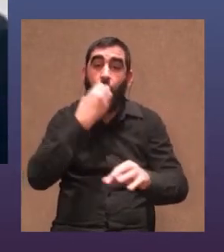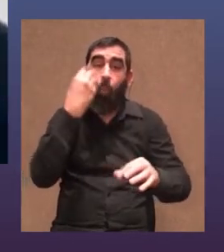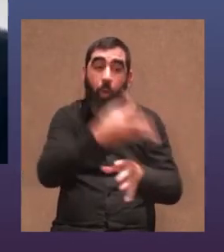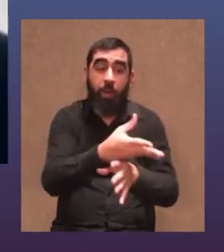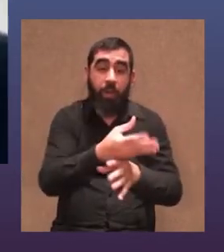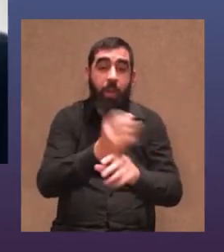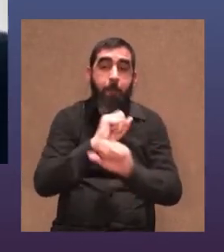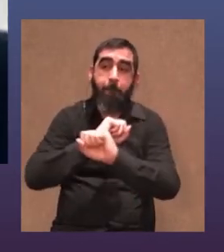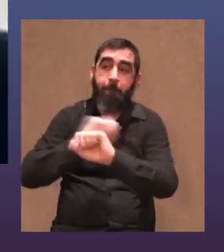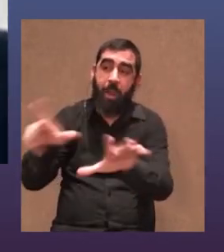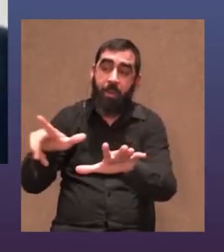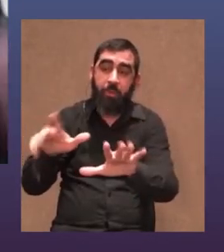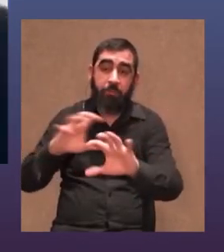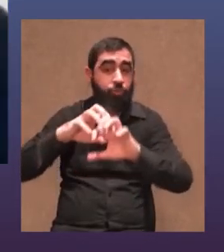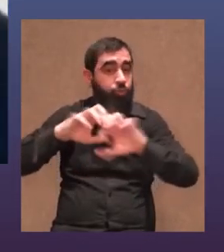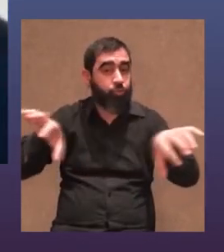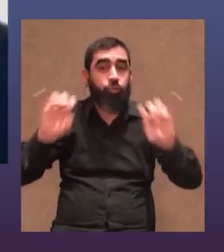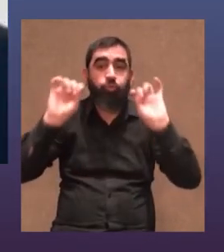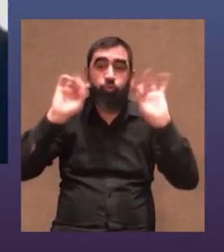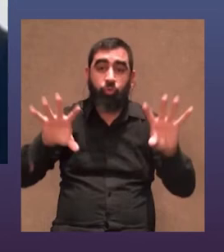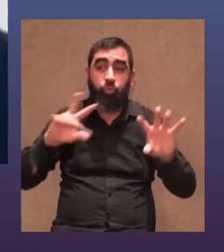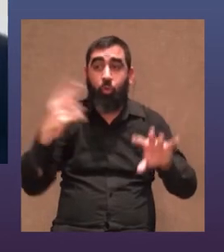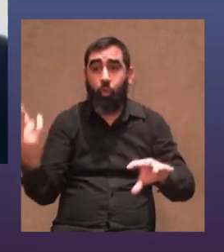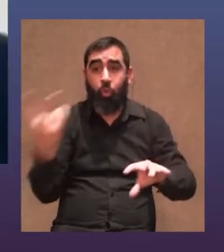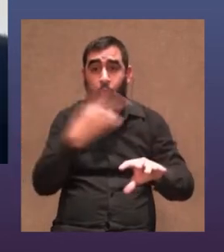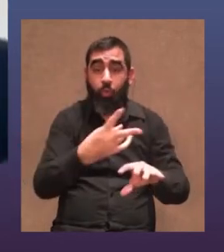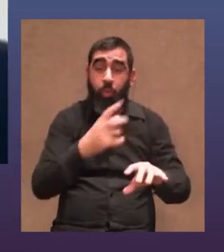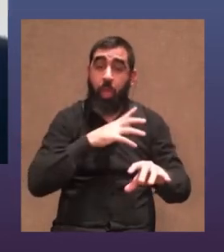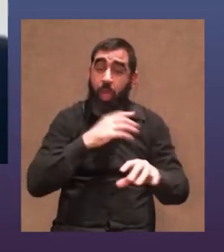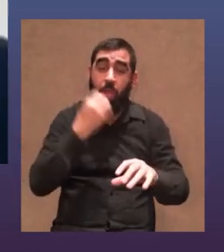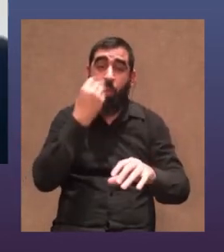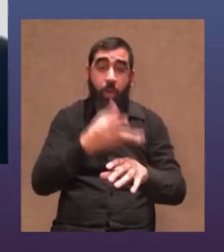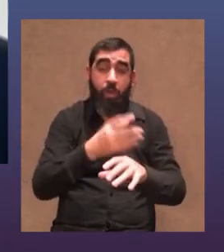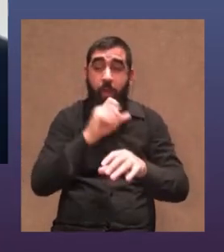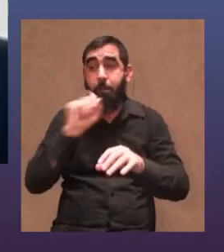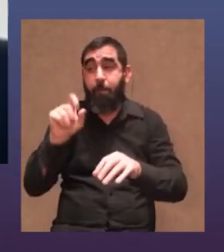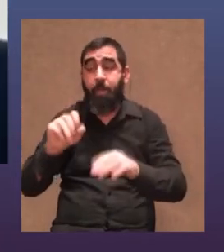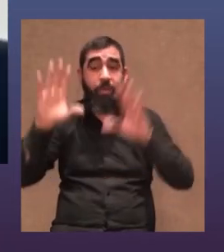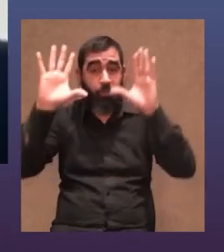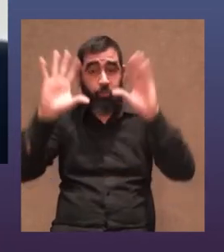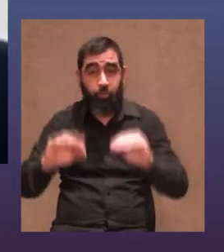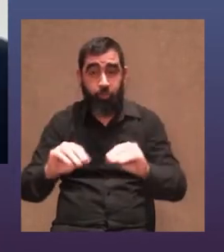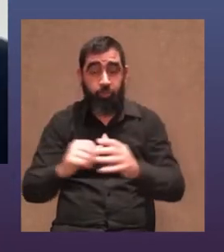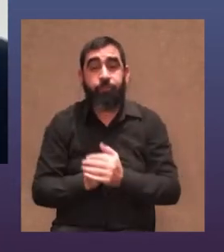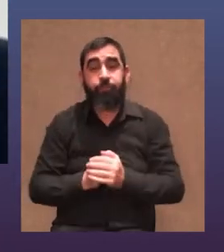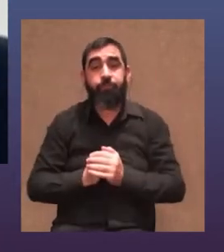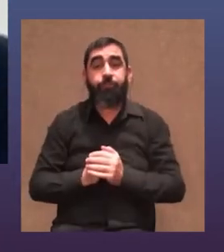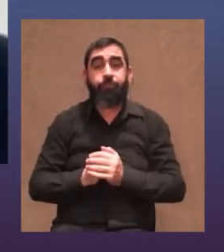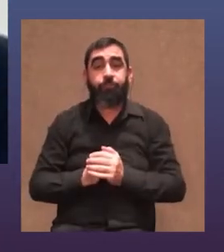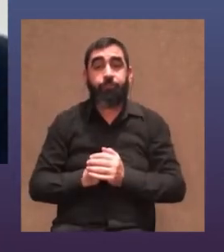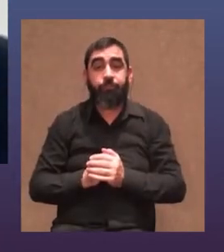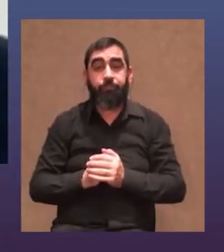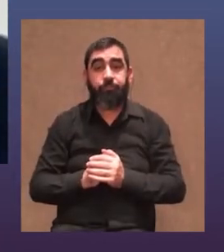música mala, uh-huh, y de ambos lados hay de esas dos categorías, ¿no?